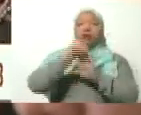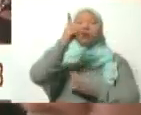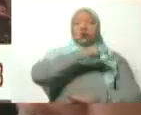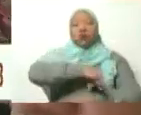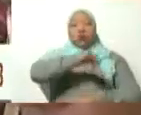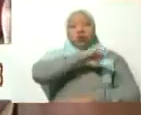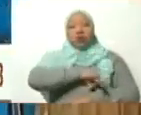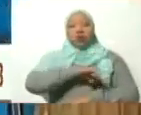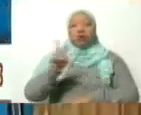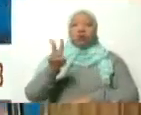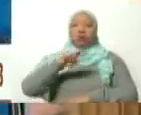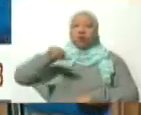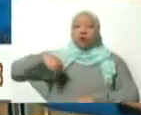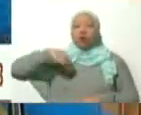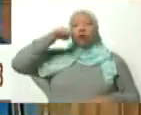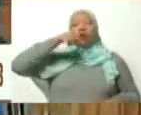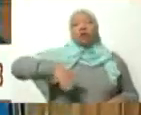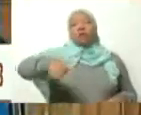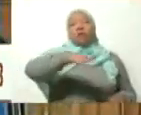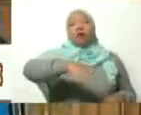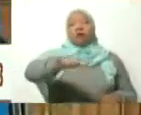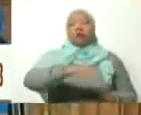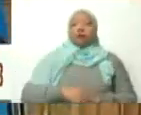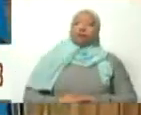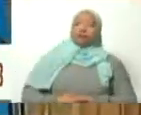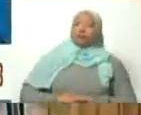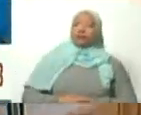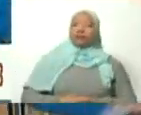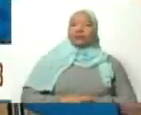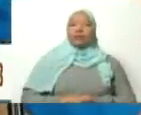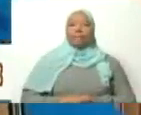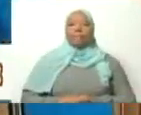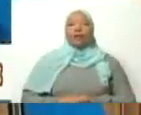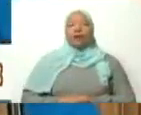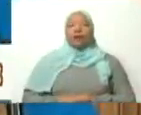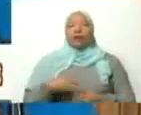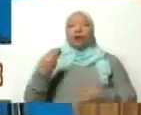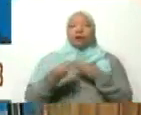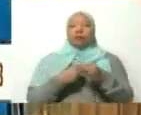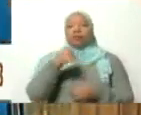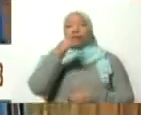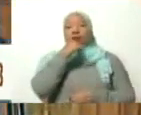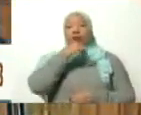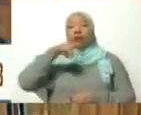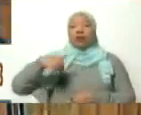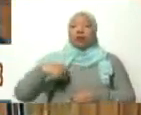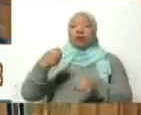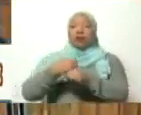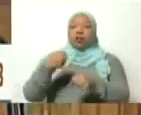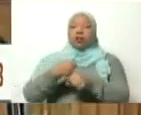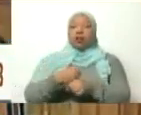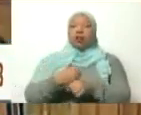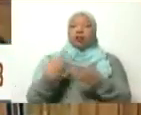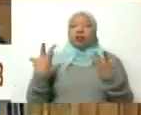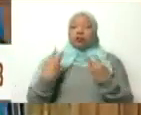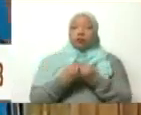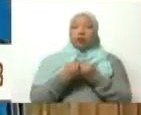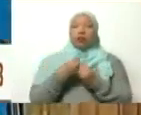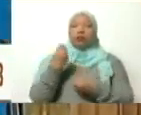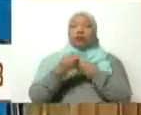social de nuestro pueblo. Bueno, estamos comprometidos con un sistema integrado de cuentas públicas como lo hemos venido